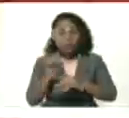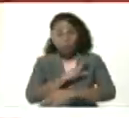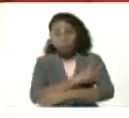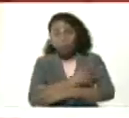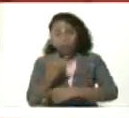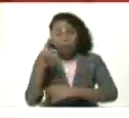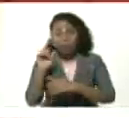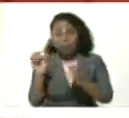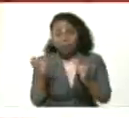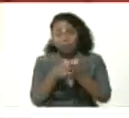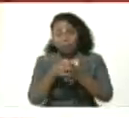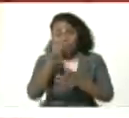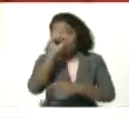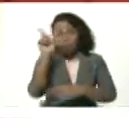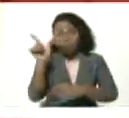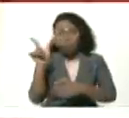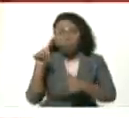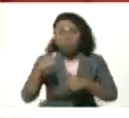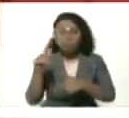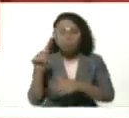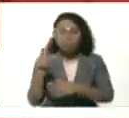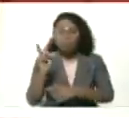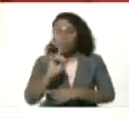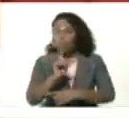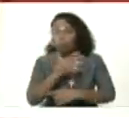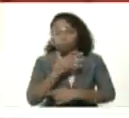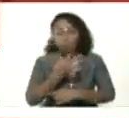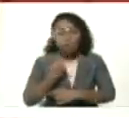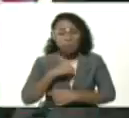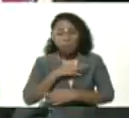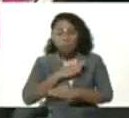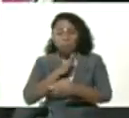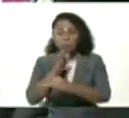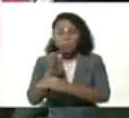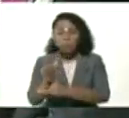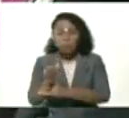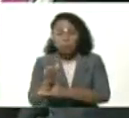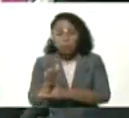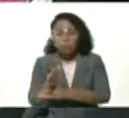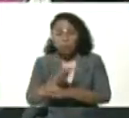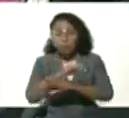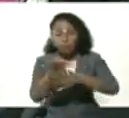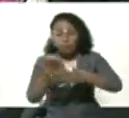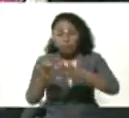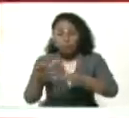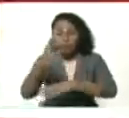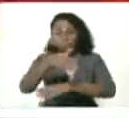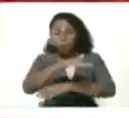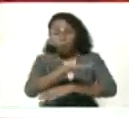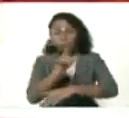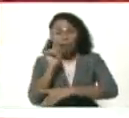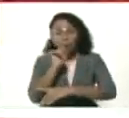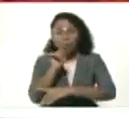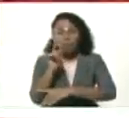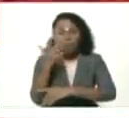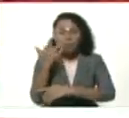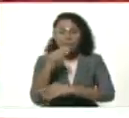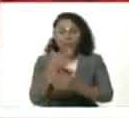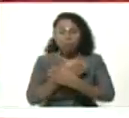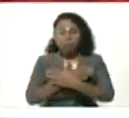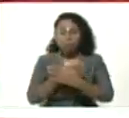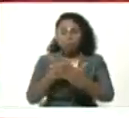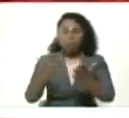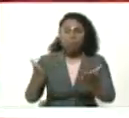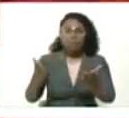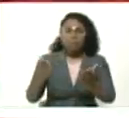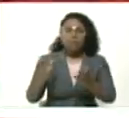Partido Socialista Unido de Venezuela. No es fácil para nosotros ir a los municipios donde hemos cedido espacio